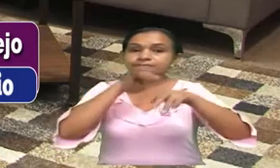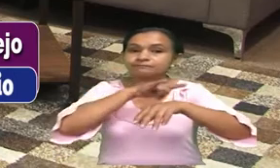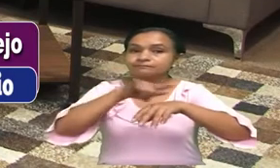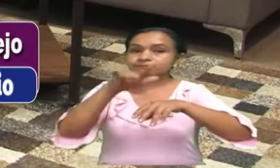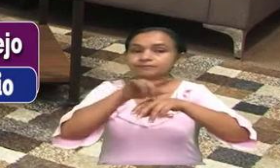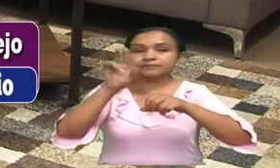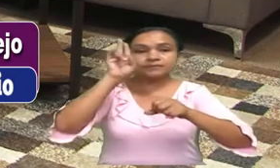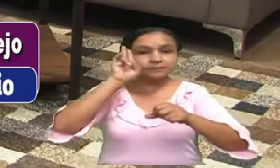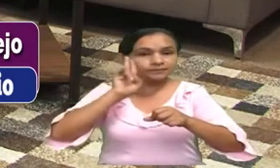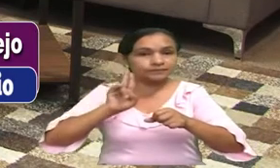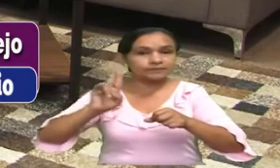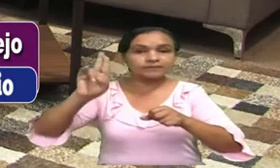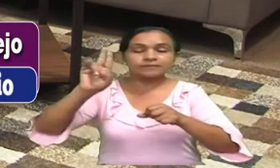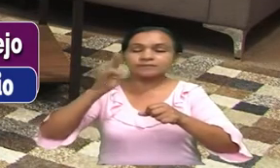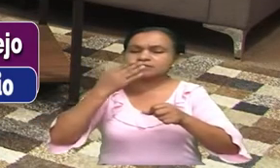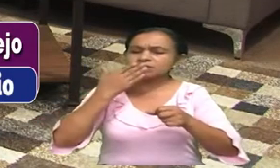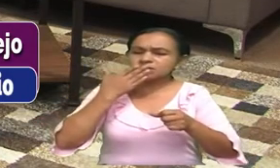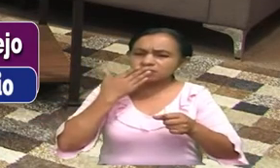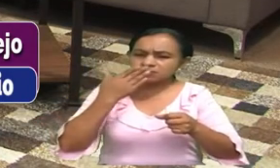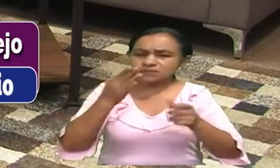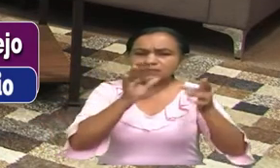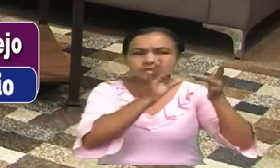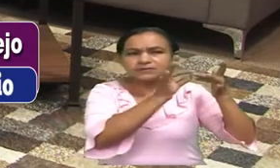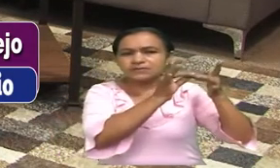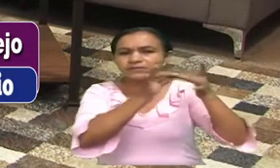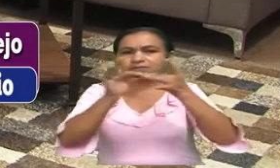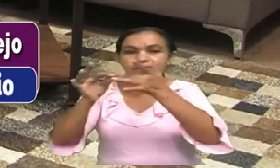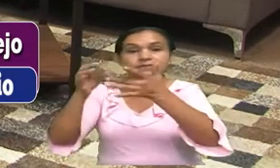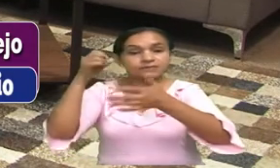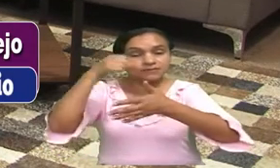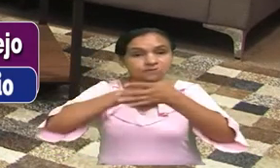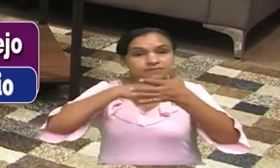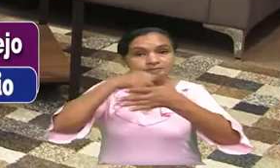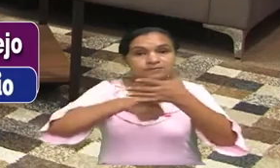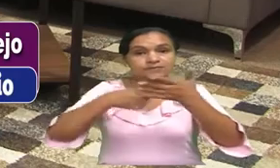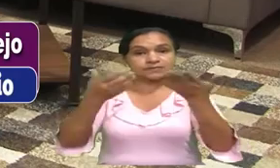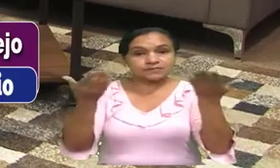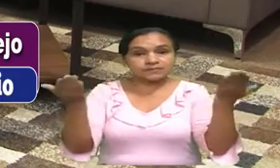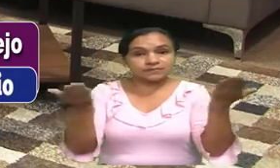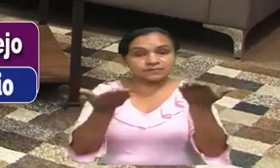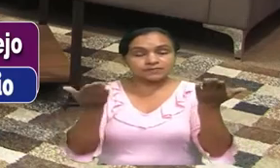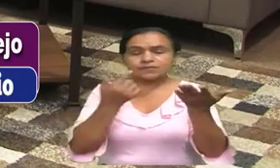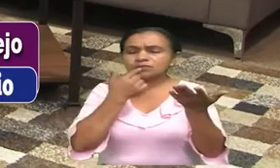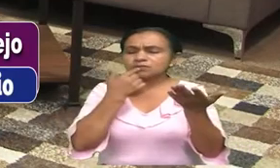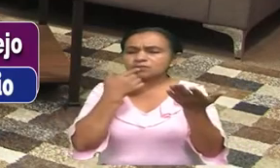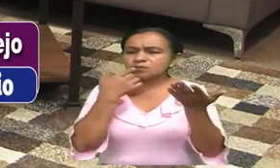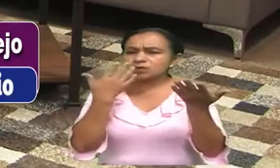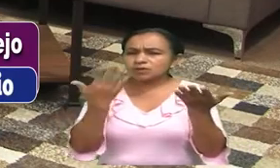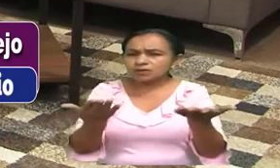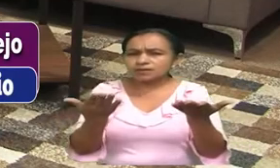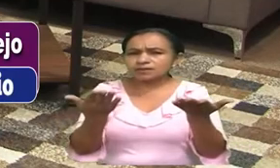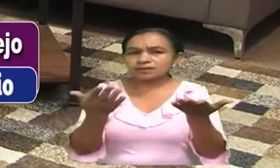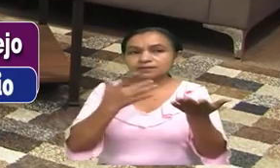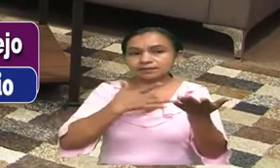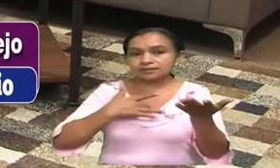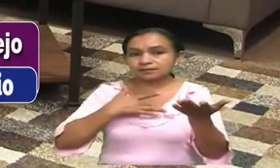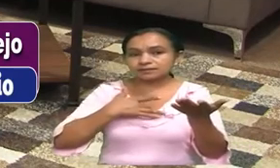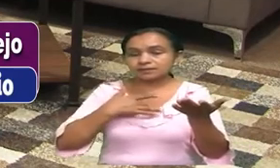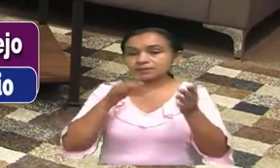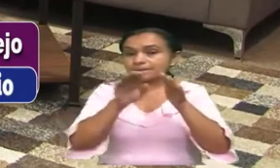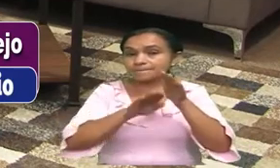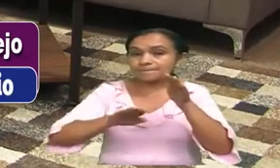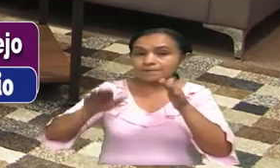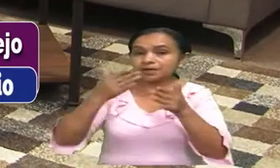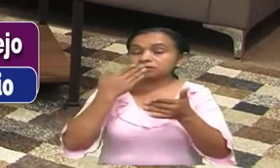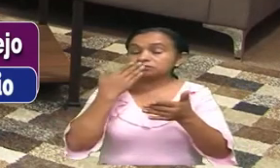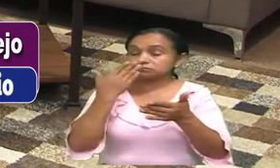todas las universidades, que es la calidad. Y el fortalecimiento. El fortalecimiento, porque necesitamos mucho más